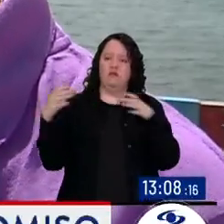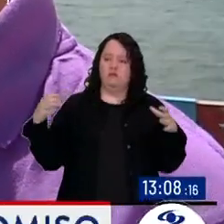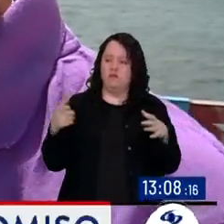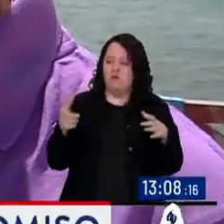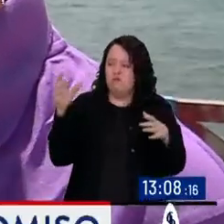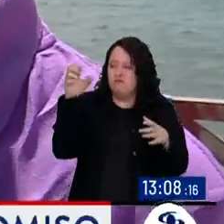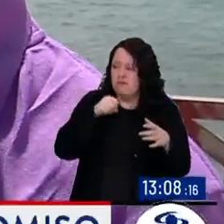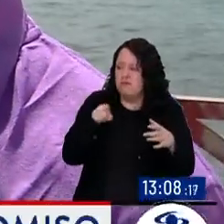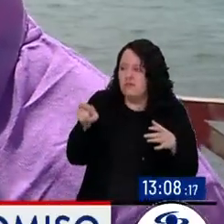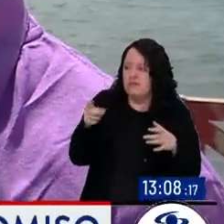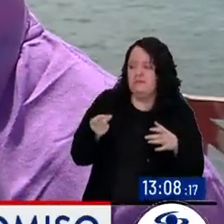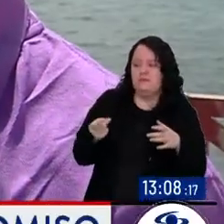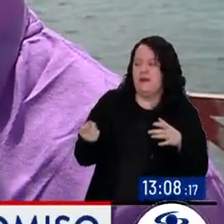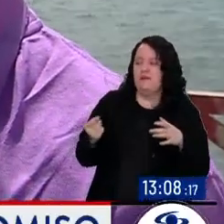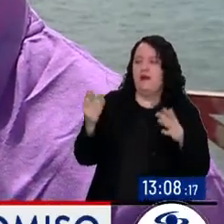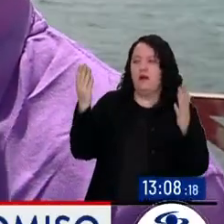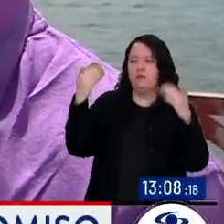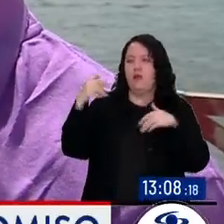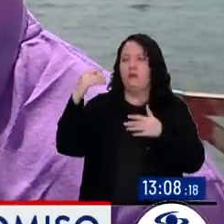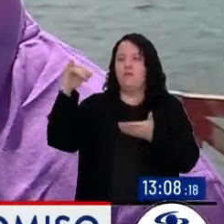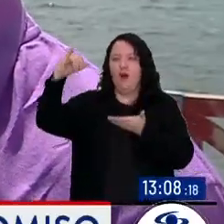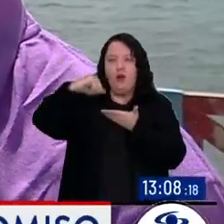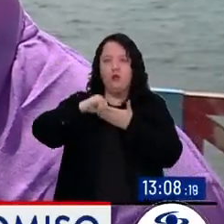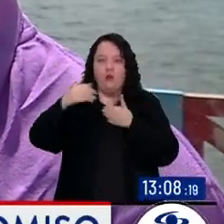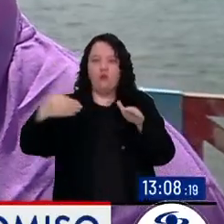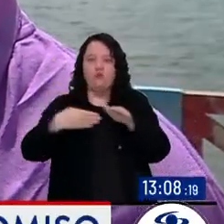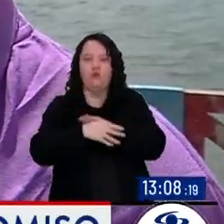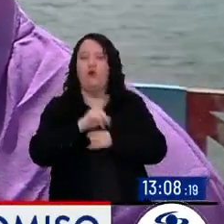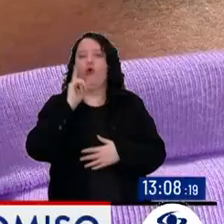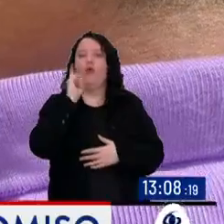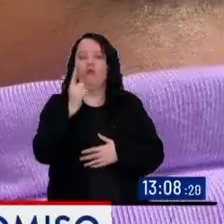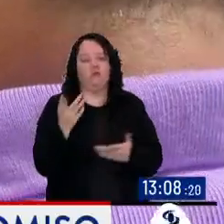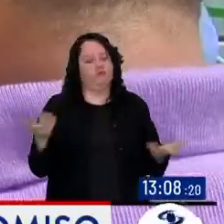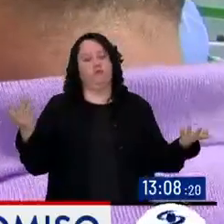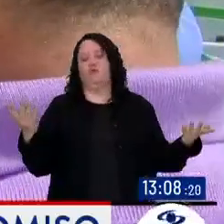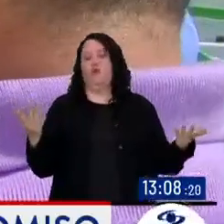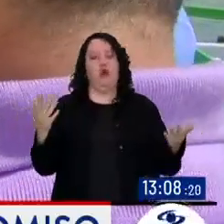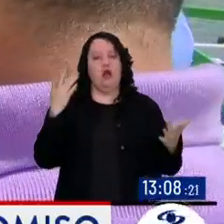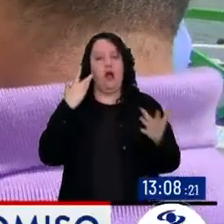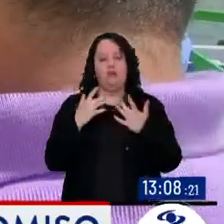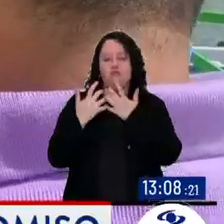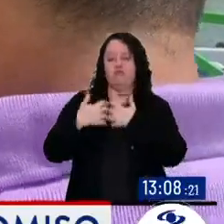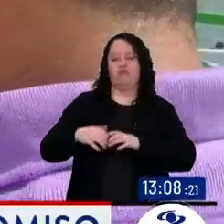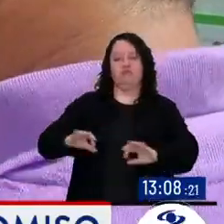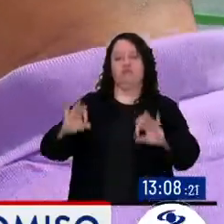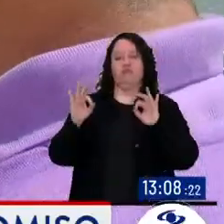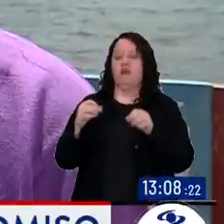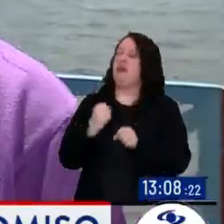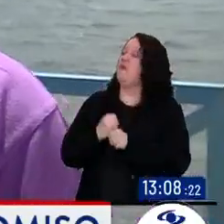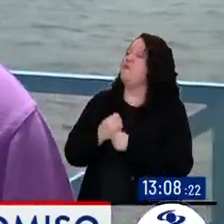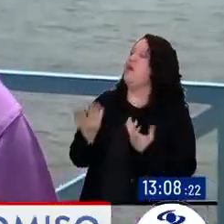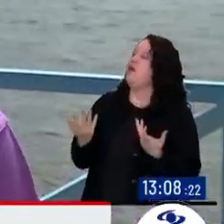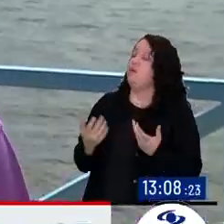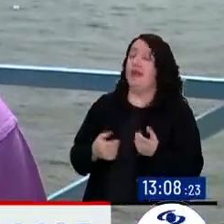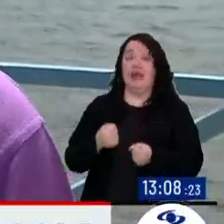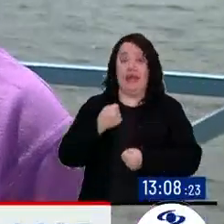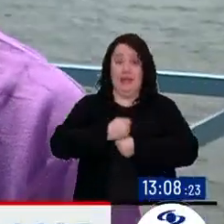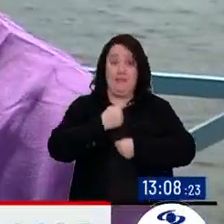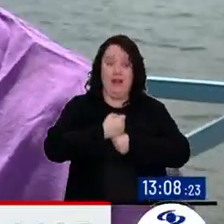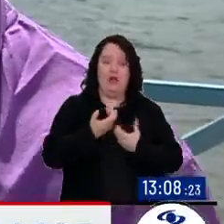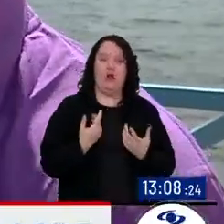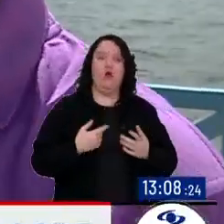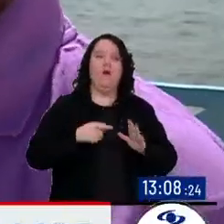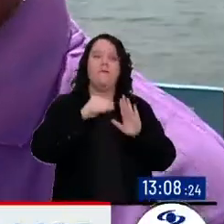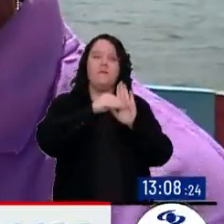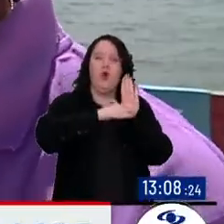OCRE, que estaba entrando gente por el aeropuerto. Simple y llanamente eso, poner a funcionar la OCRE. ¿Y el empleo? Y el empleo. Hay que generar la política